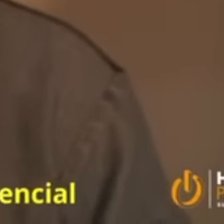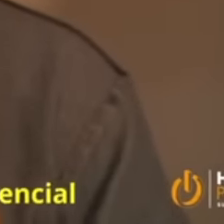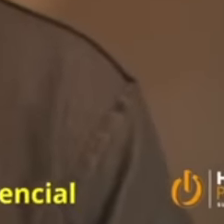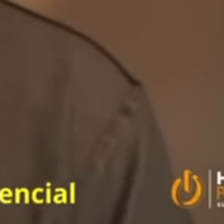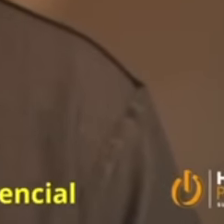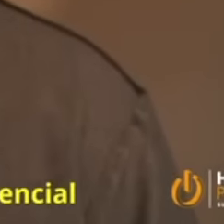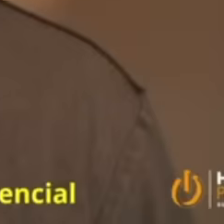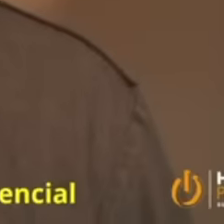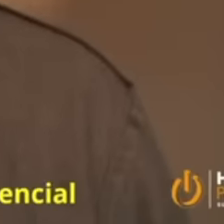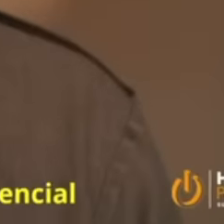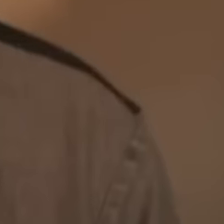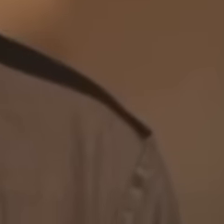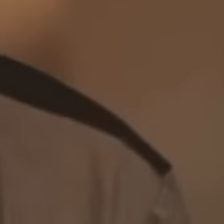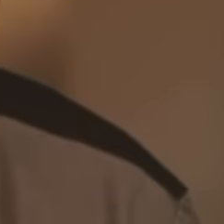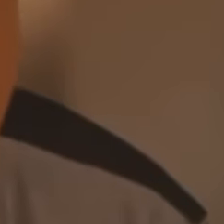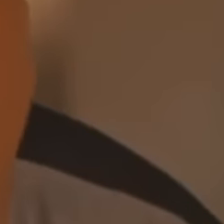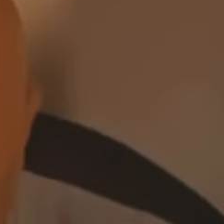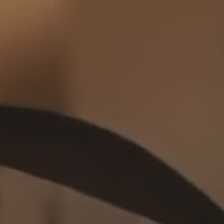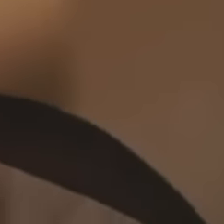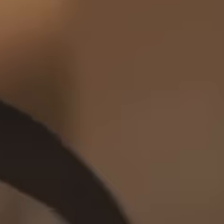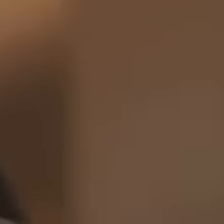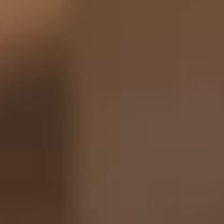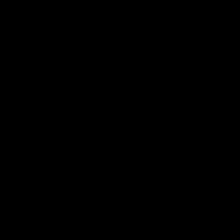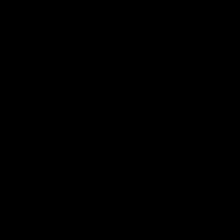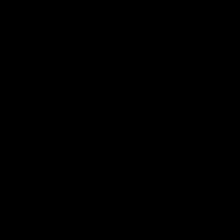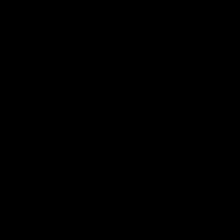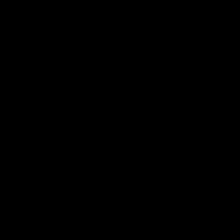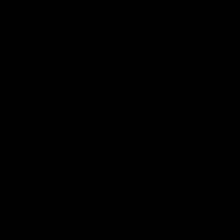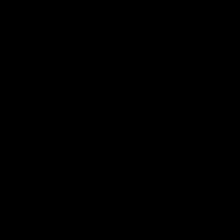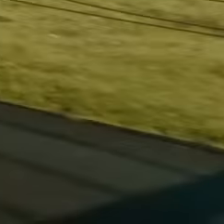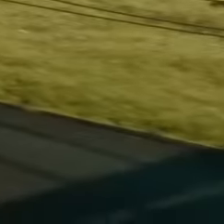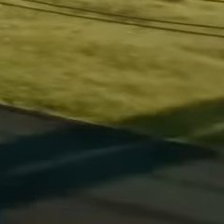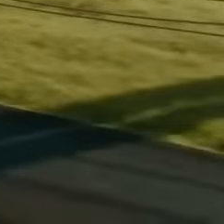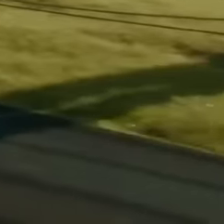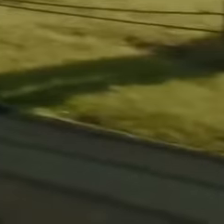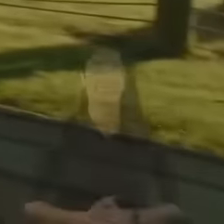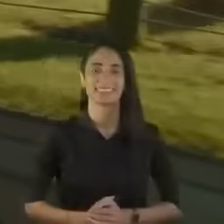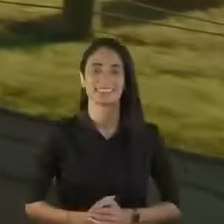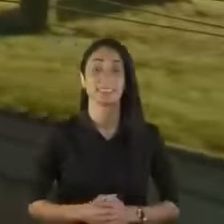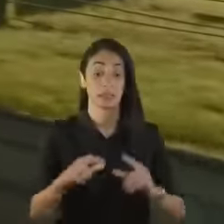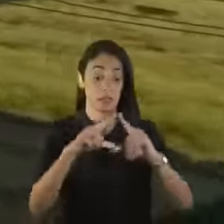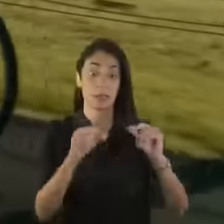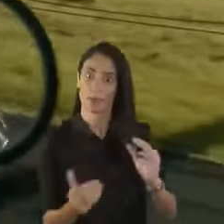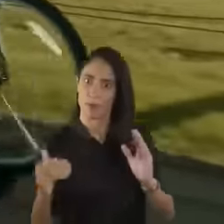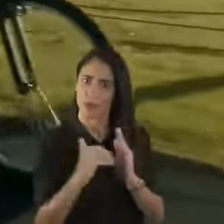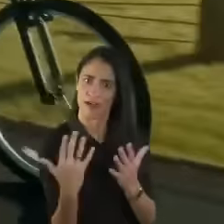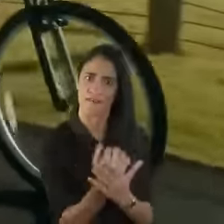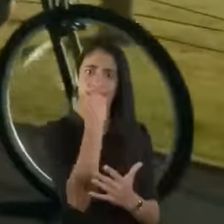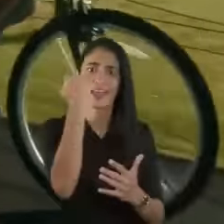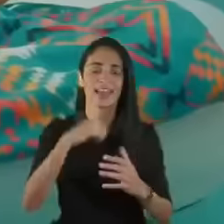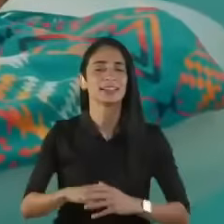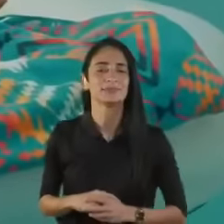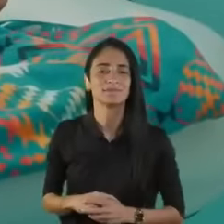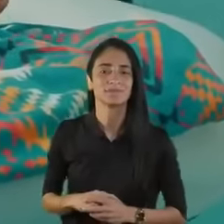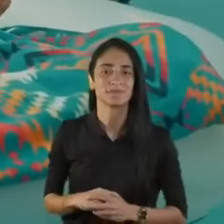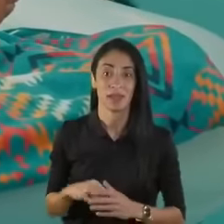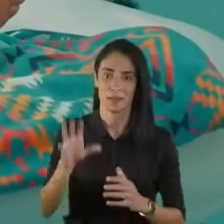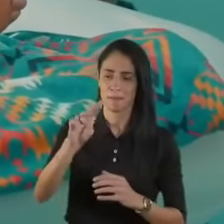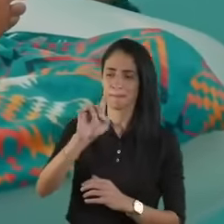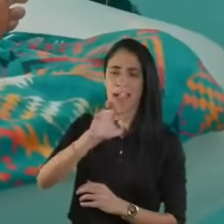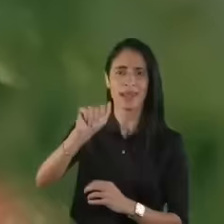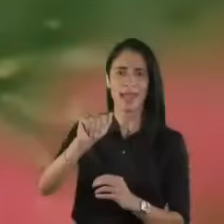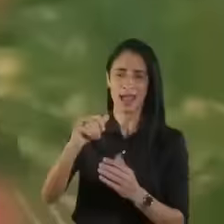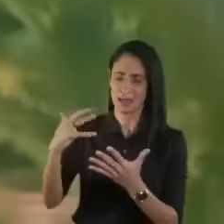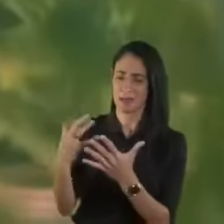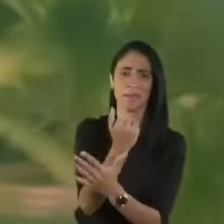energía es esencial. Pa' que se peguen otra vez. Tu billetito, para que